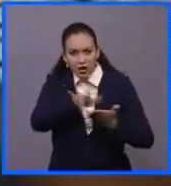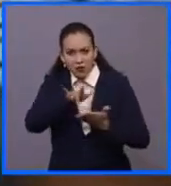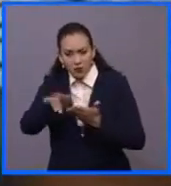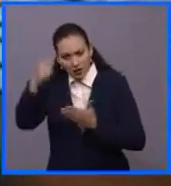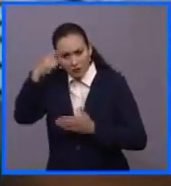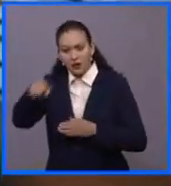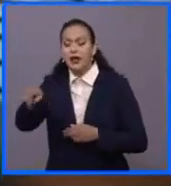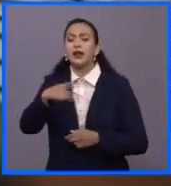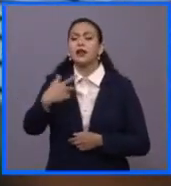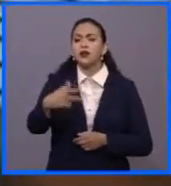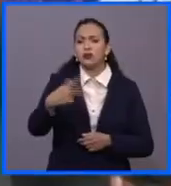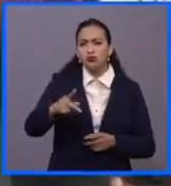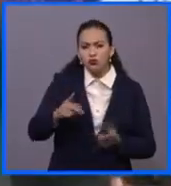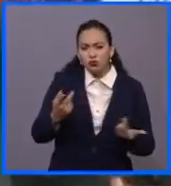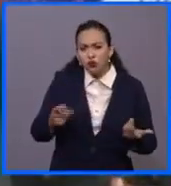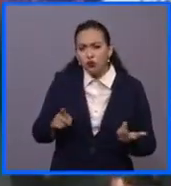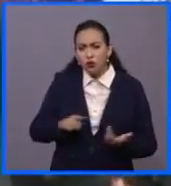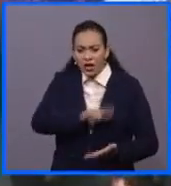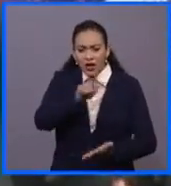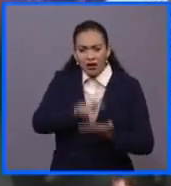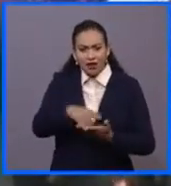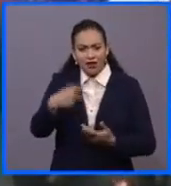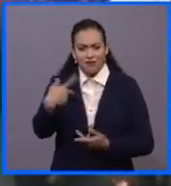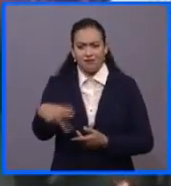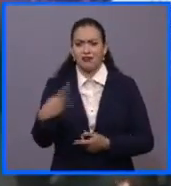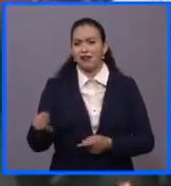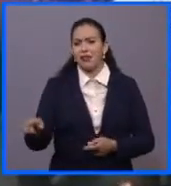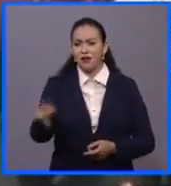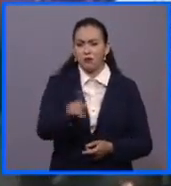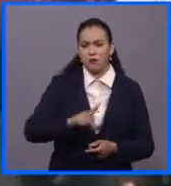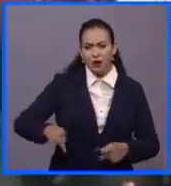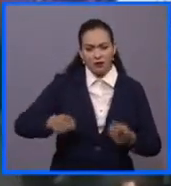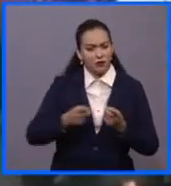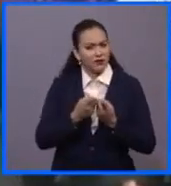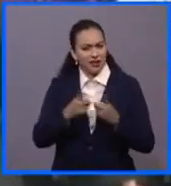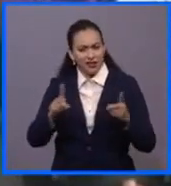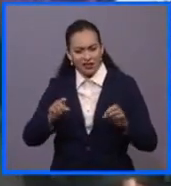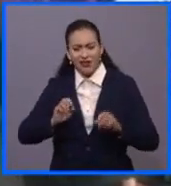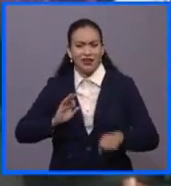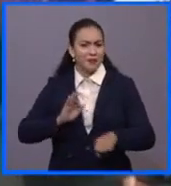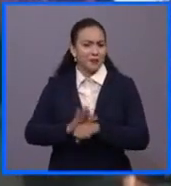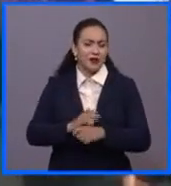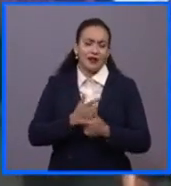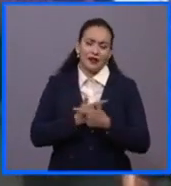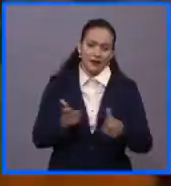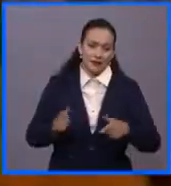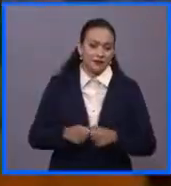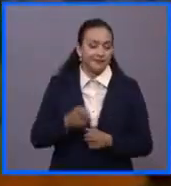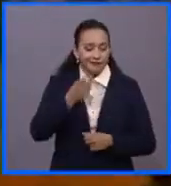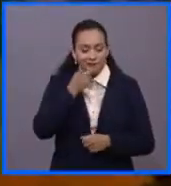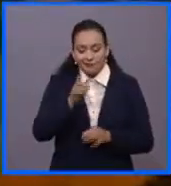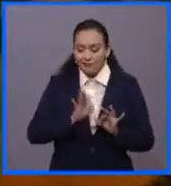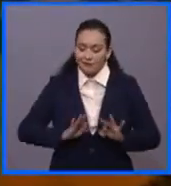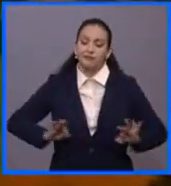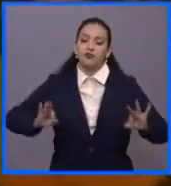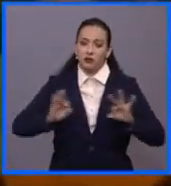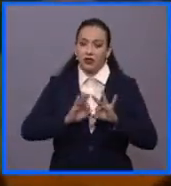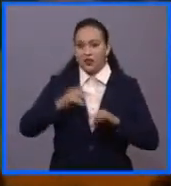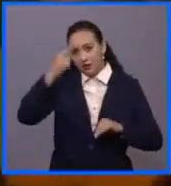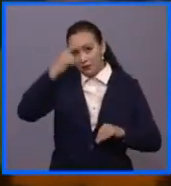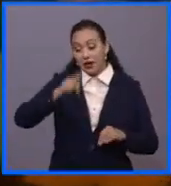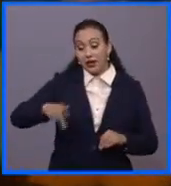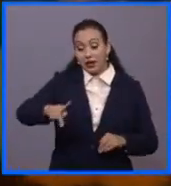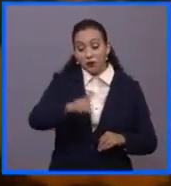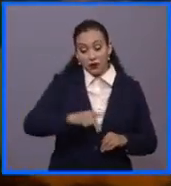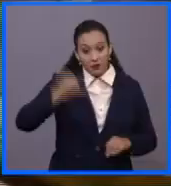y desarrollar sus propios sistemas jurídicos e instituciones de justicia. Considero que son fundamentales para la autonomía y